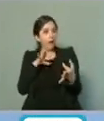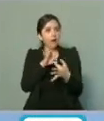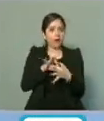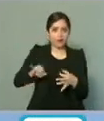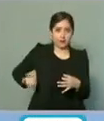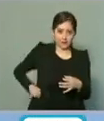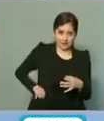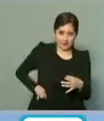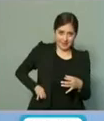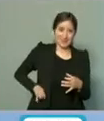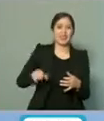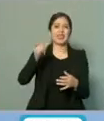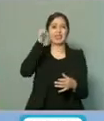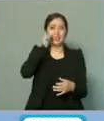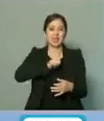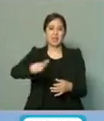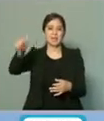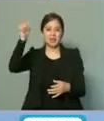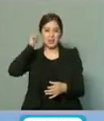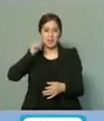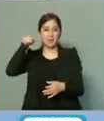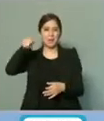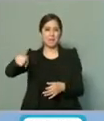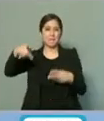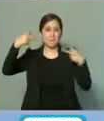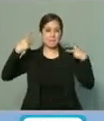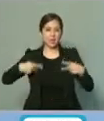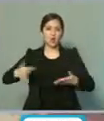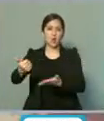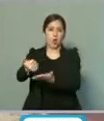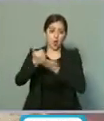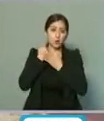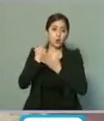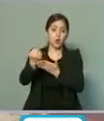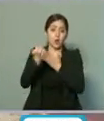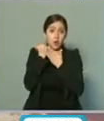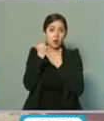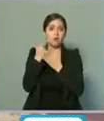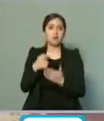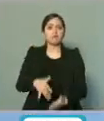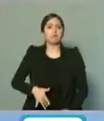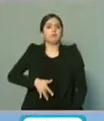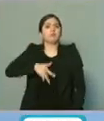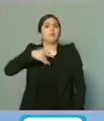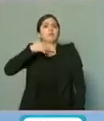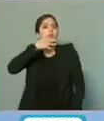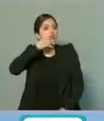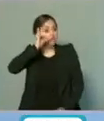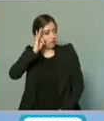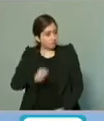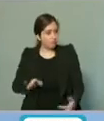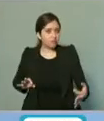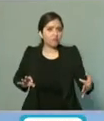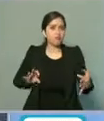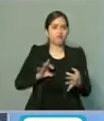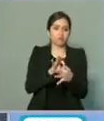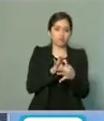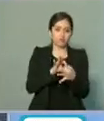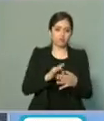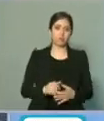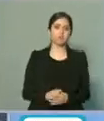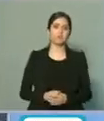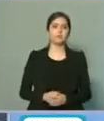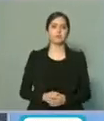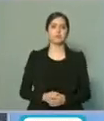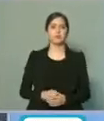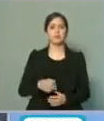estado resolviendo cierta persona estas necesidades, es con quien el niño se va a identificar. Oye, pero también cómo hacer este